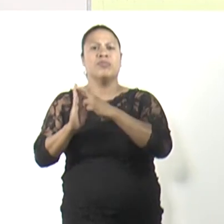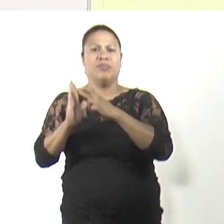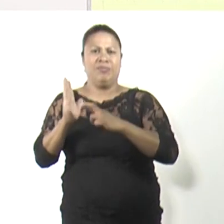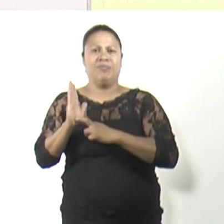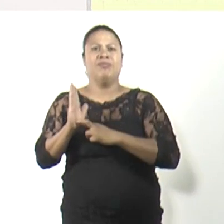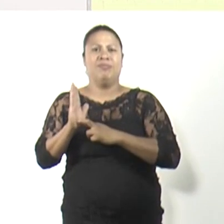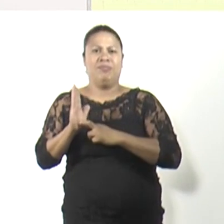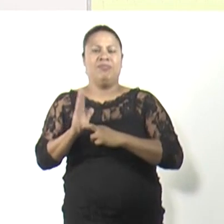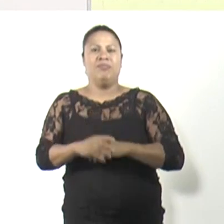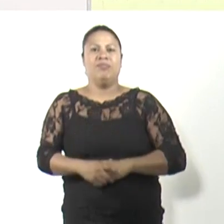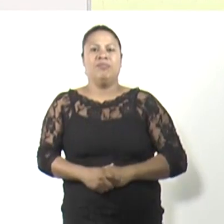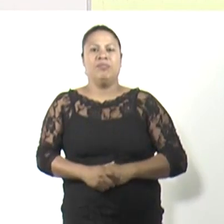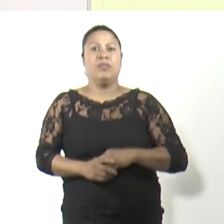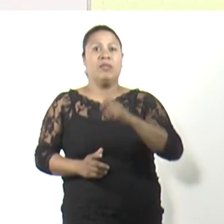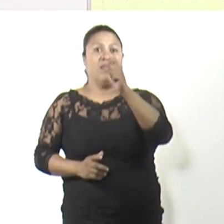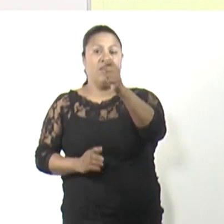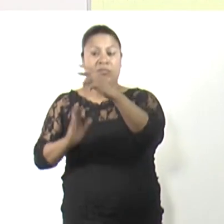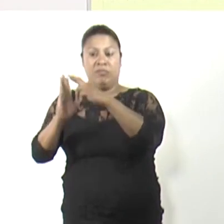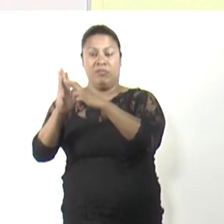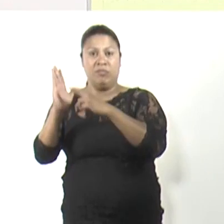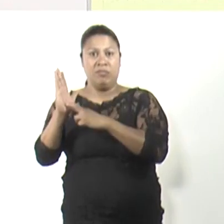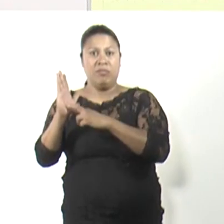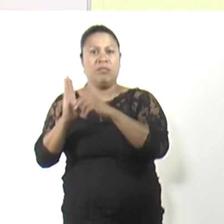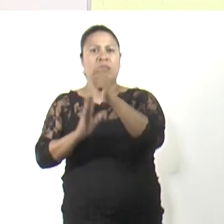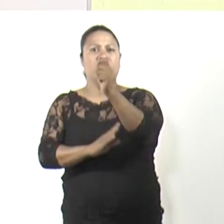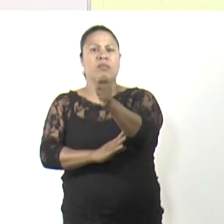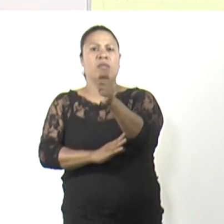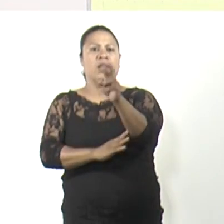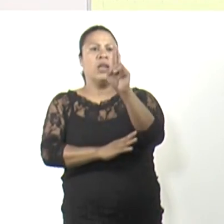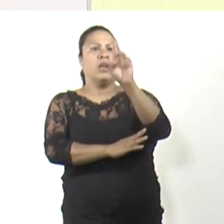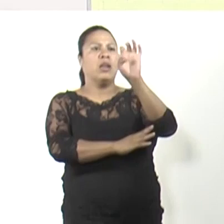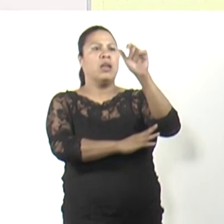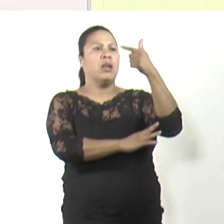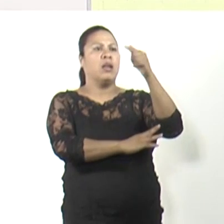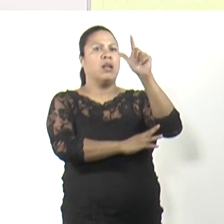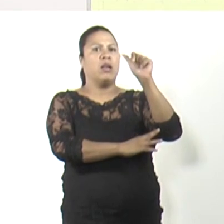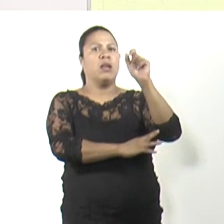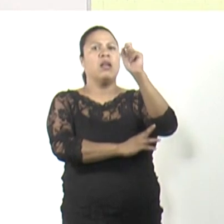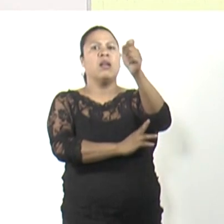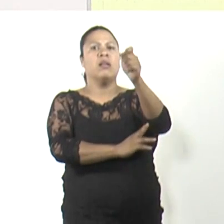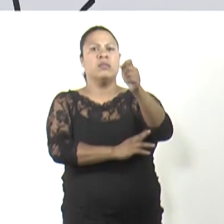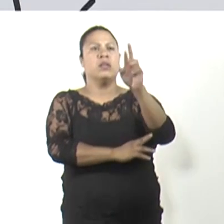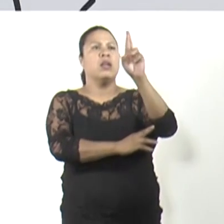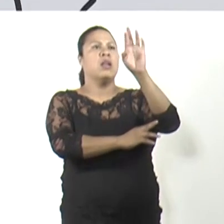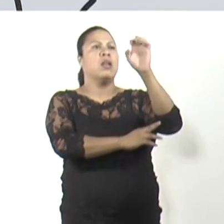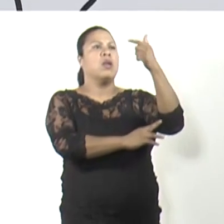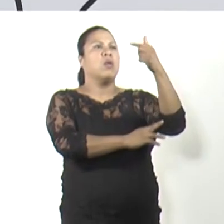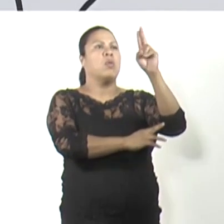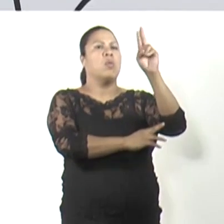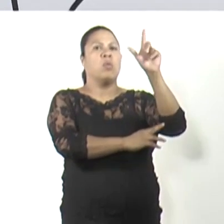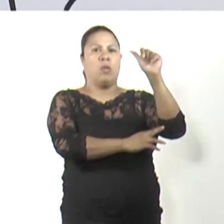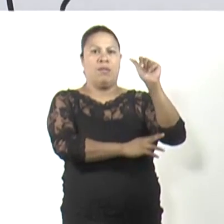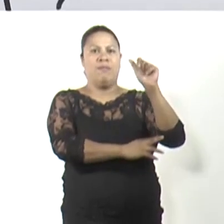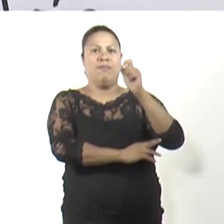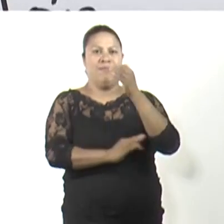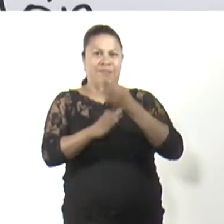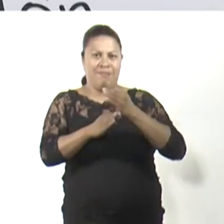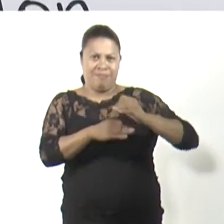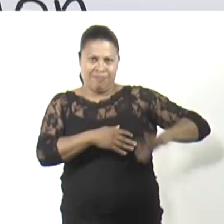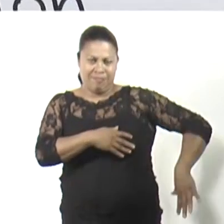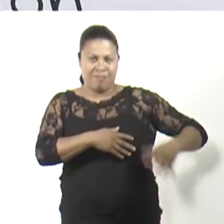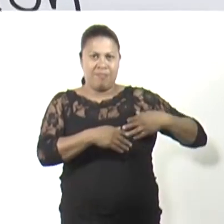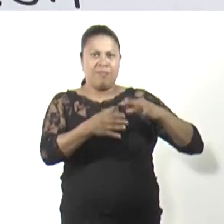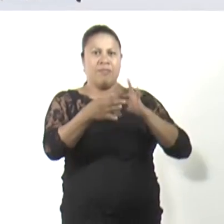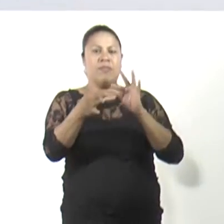comentando. Regla proviene del latín regula. Decíamos hace un momento que